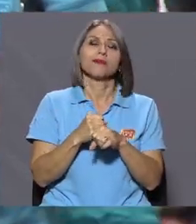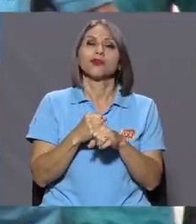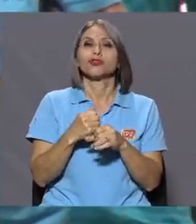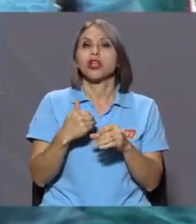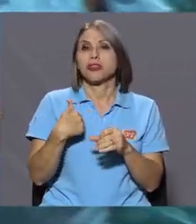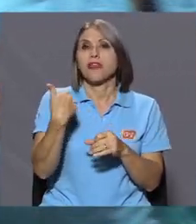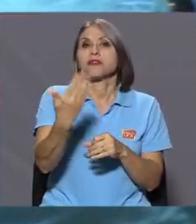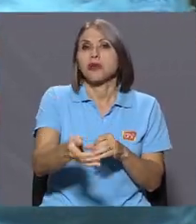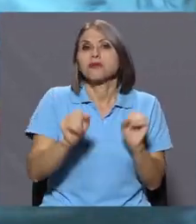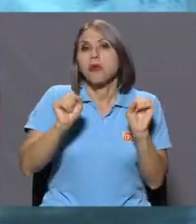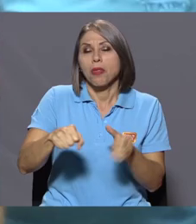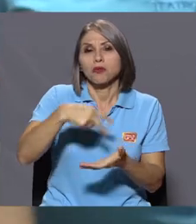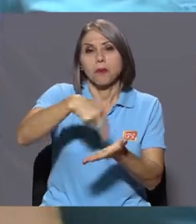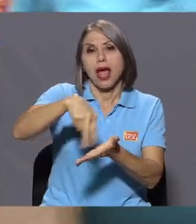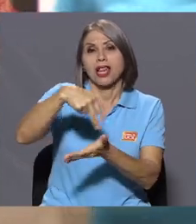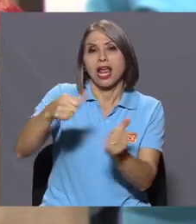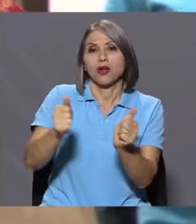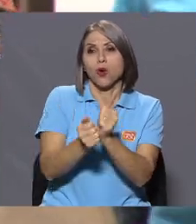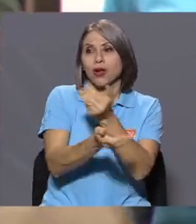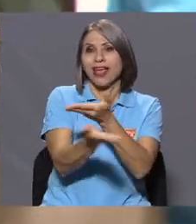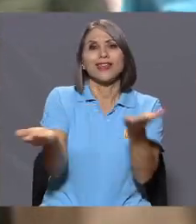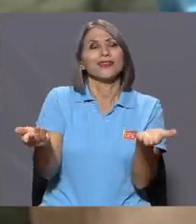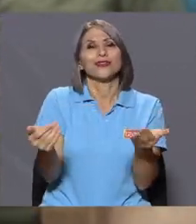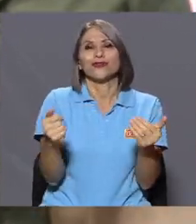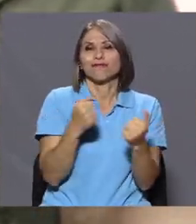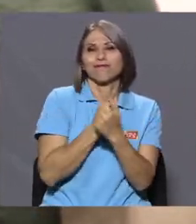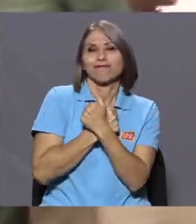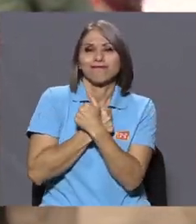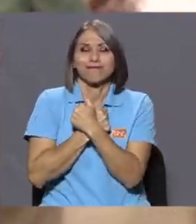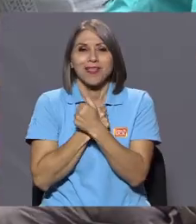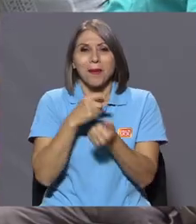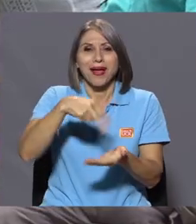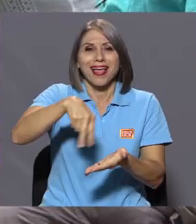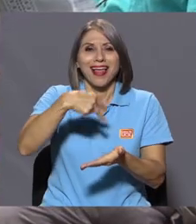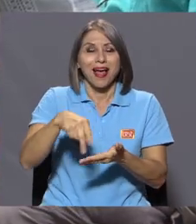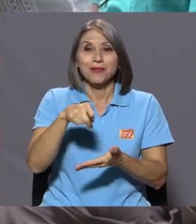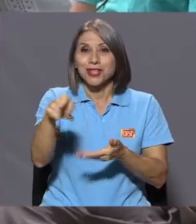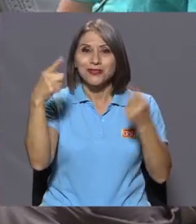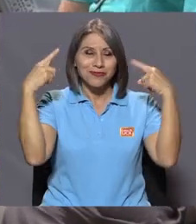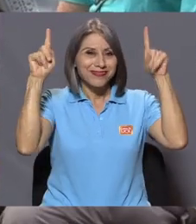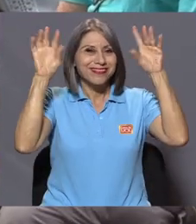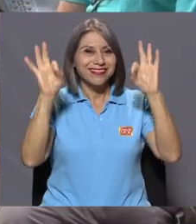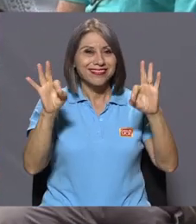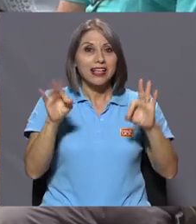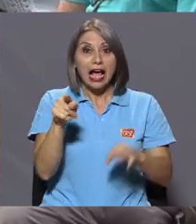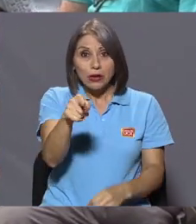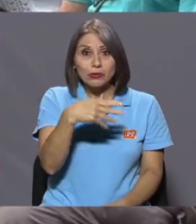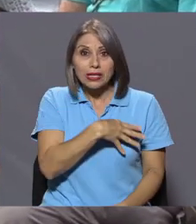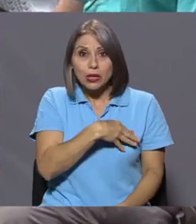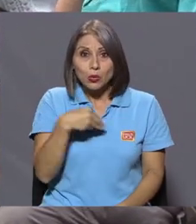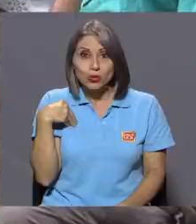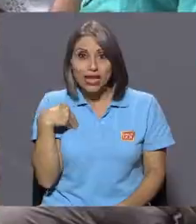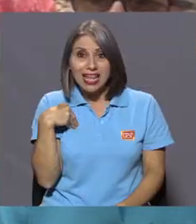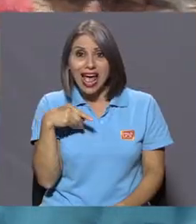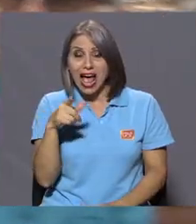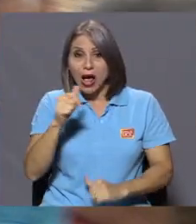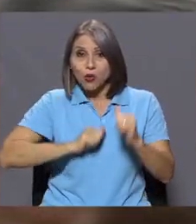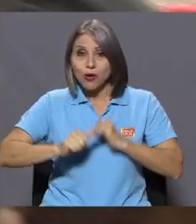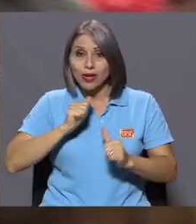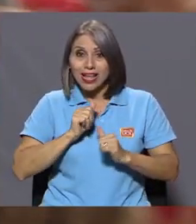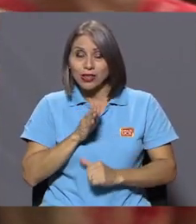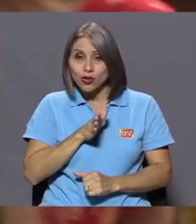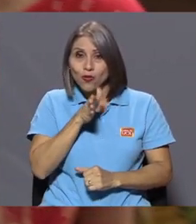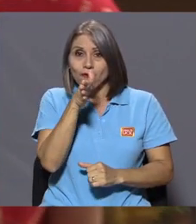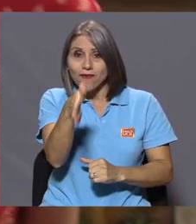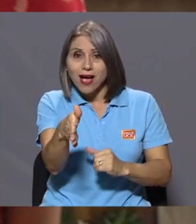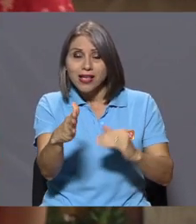si podemos bailar con ellos, bailamos y ellos se realizan. Si a usted le gustaría llevar a su comunidad alguna obra de